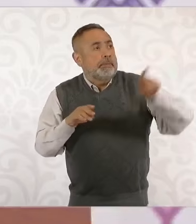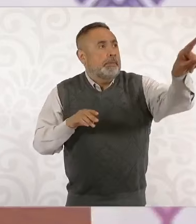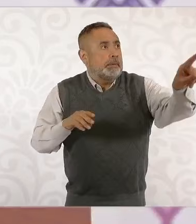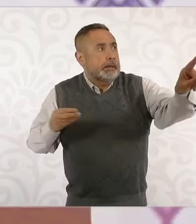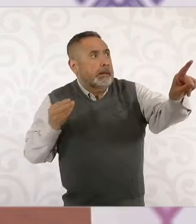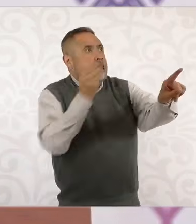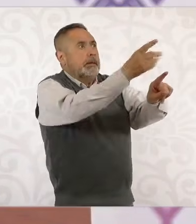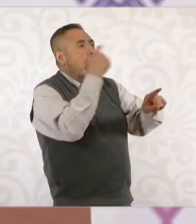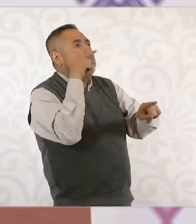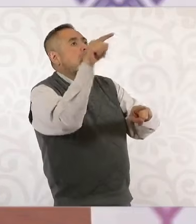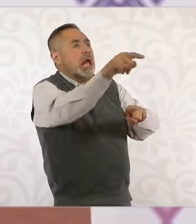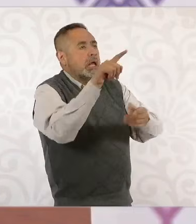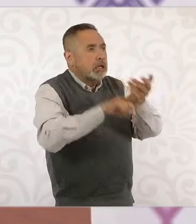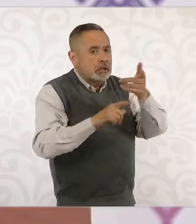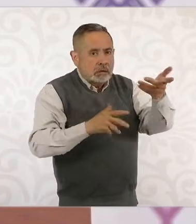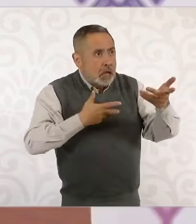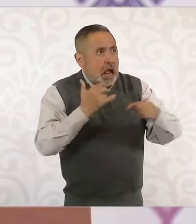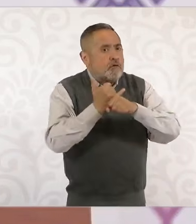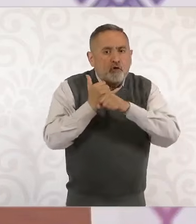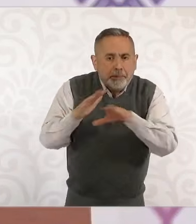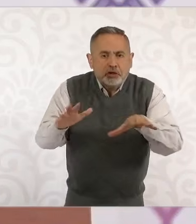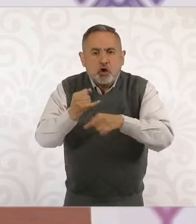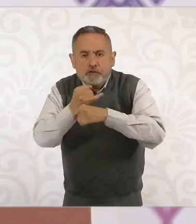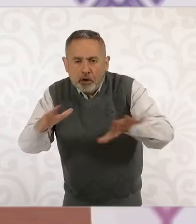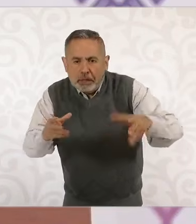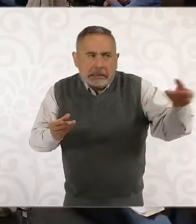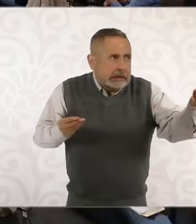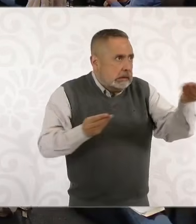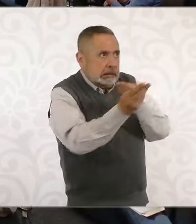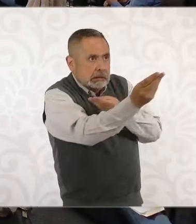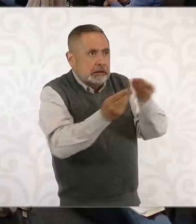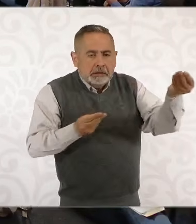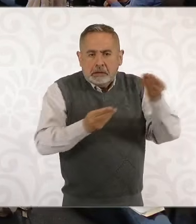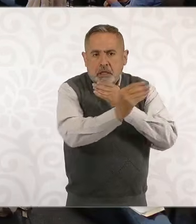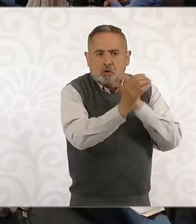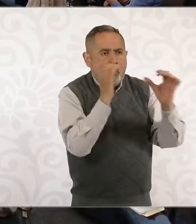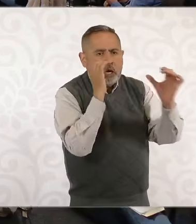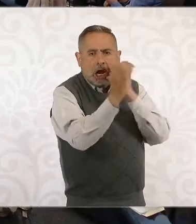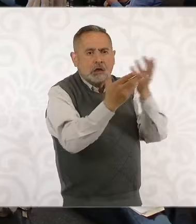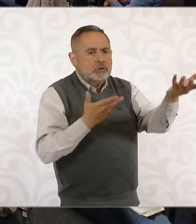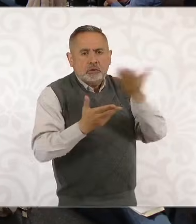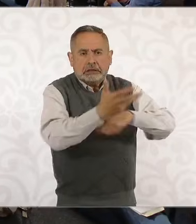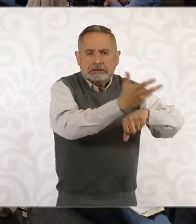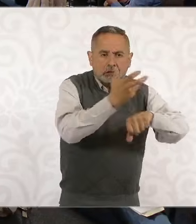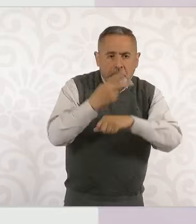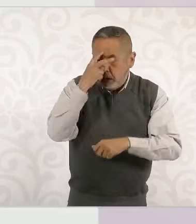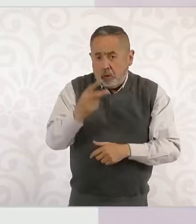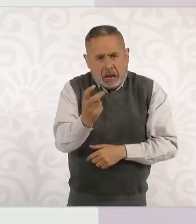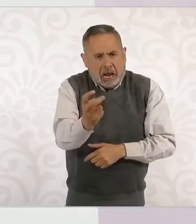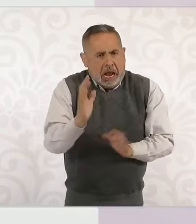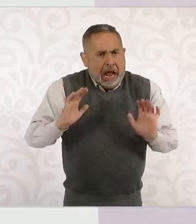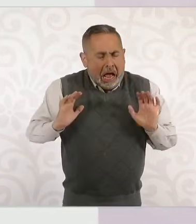hay objetivo, está este objetivo, ustedes tienen información, si, ¿dónde está? De